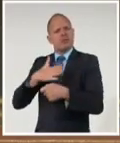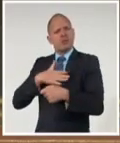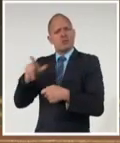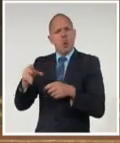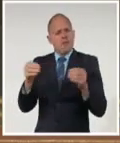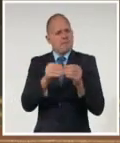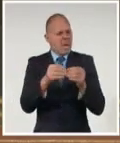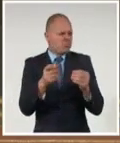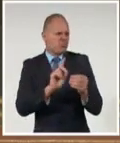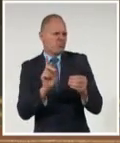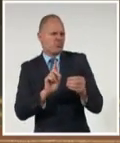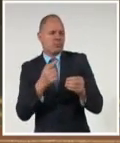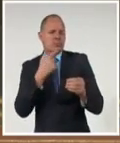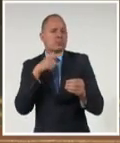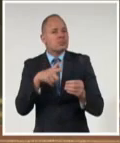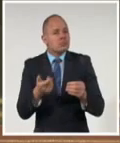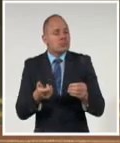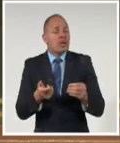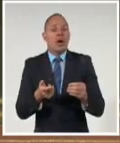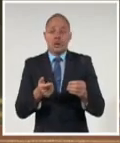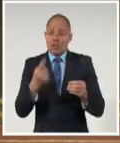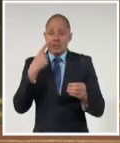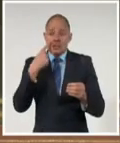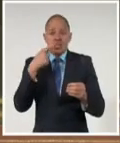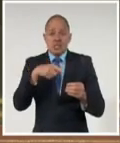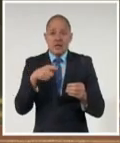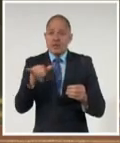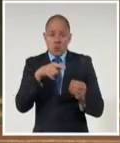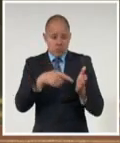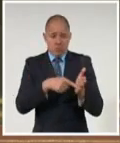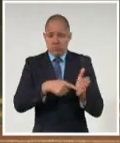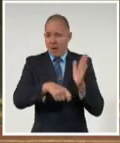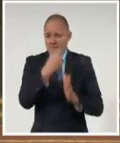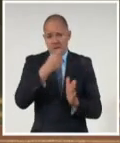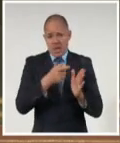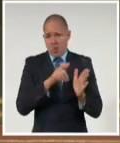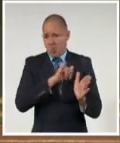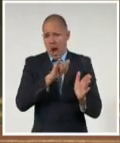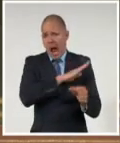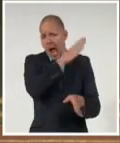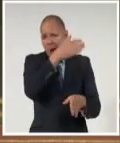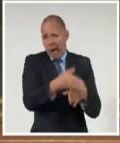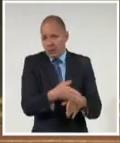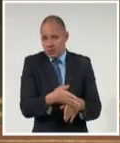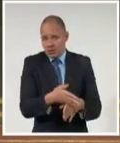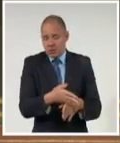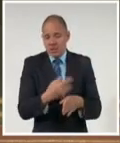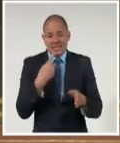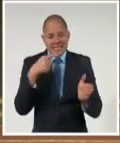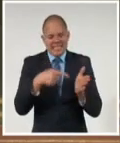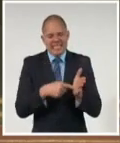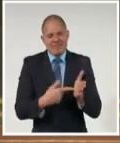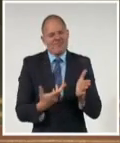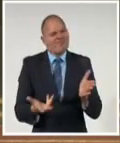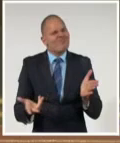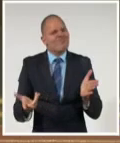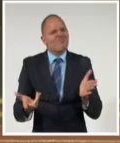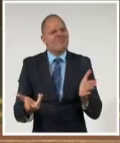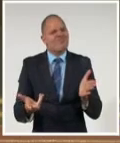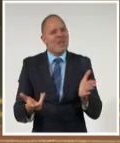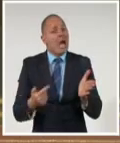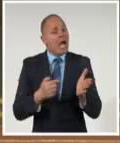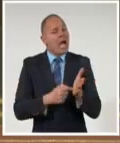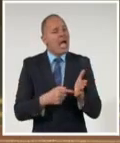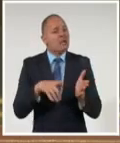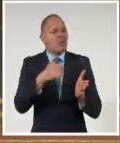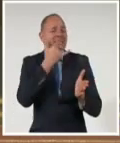podemos señalar que su existencia ha permanecido inmutable. Sin embargo, detenerse en esta sola constatación sería un